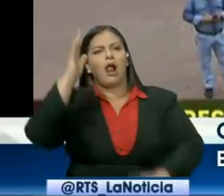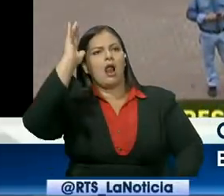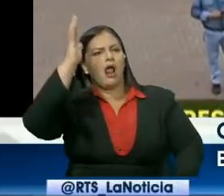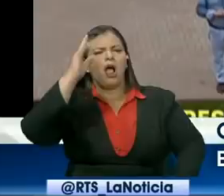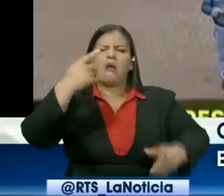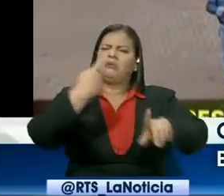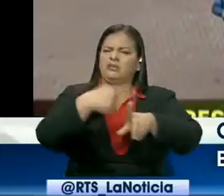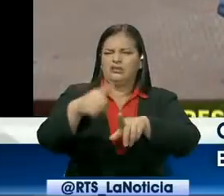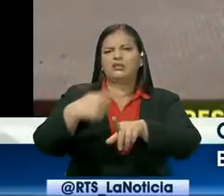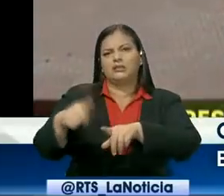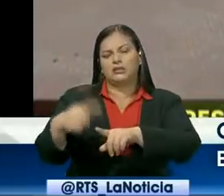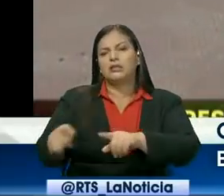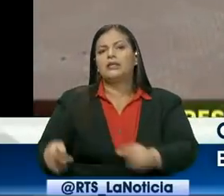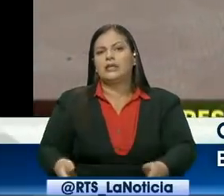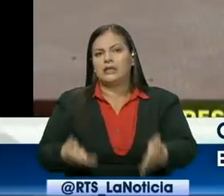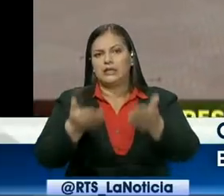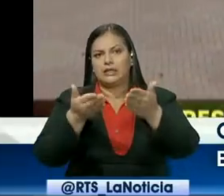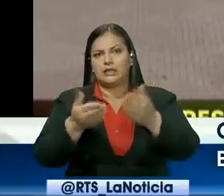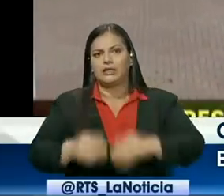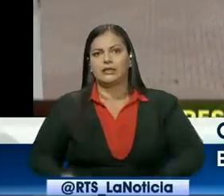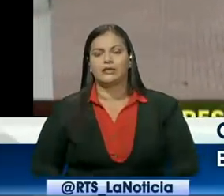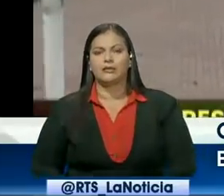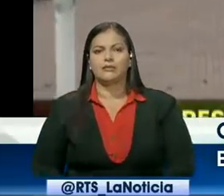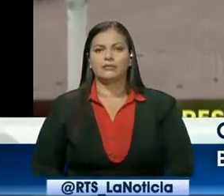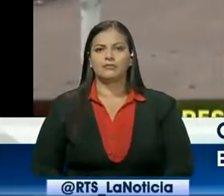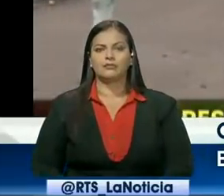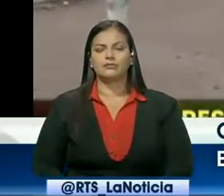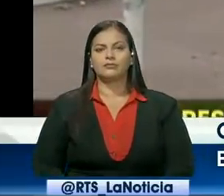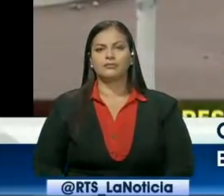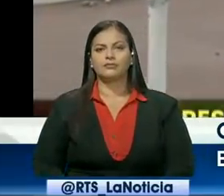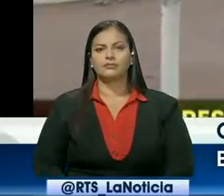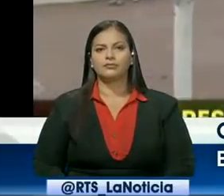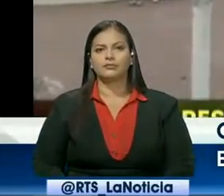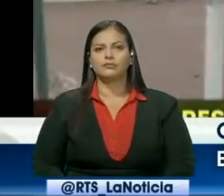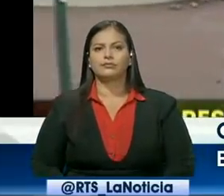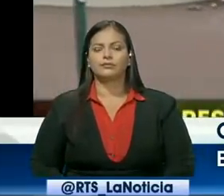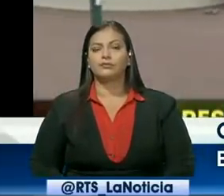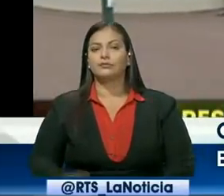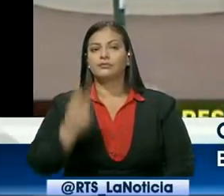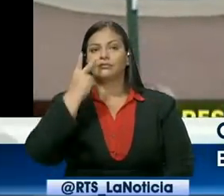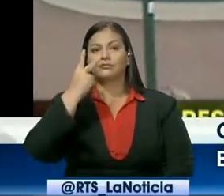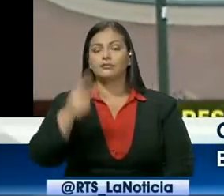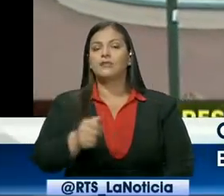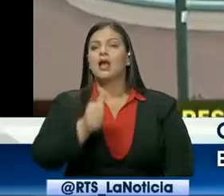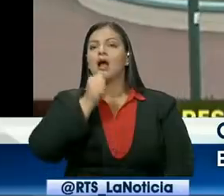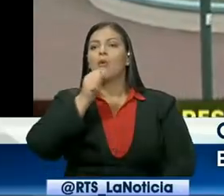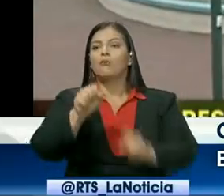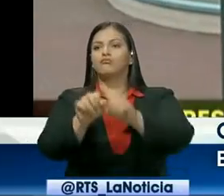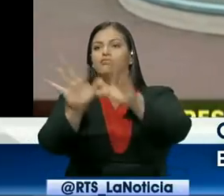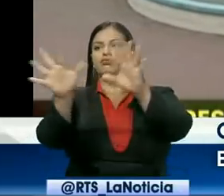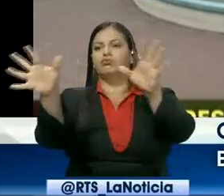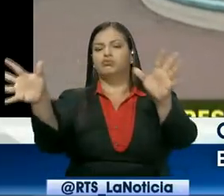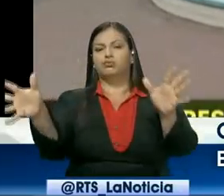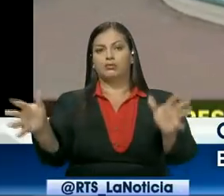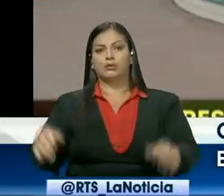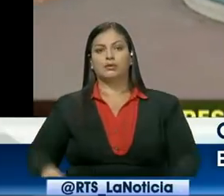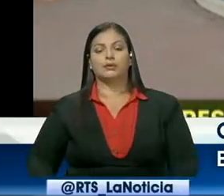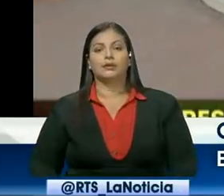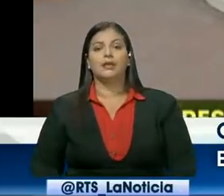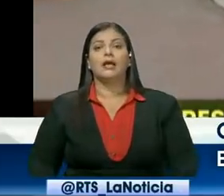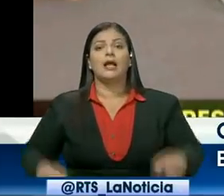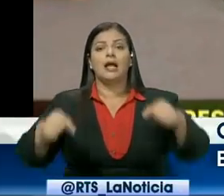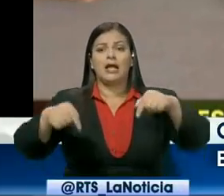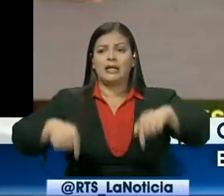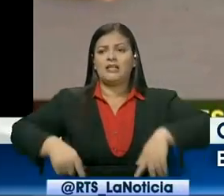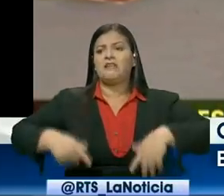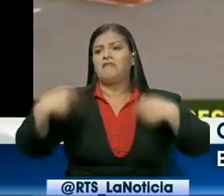con el medio ambiente y también tiene una pileta de agua. Aquí se realizan todos los